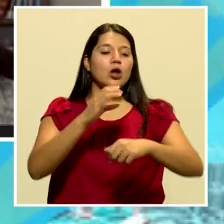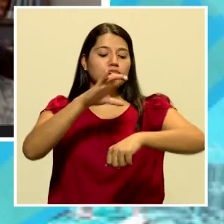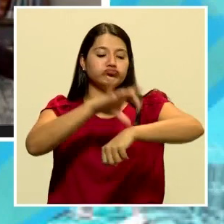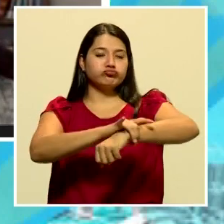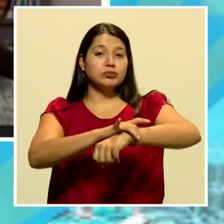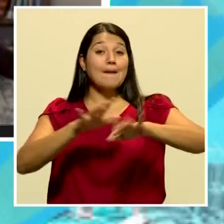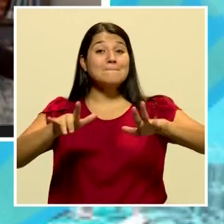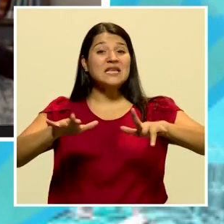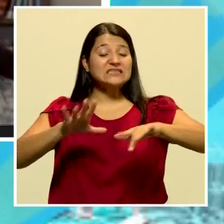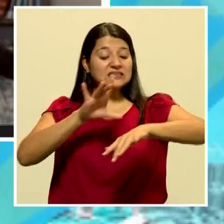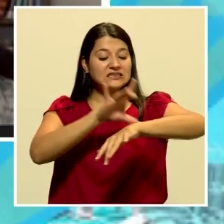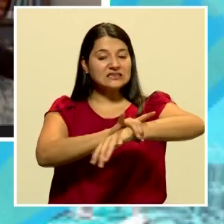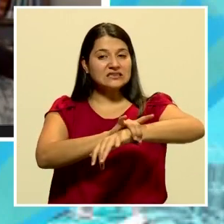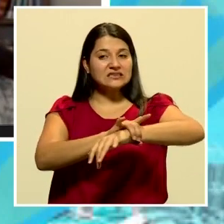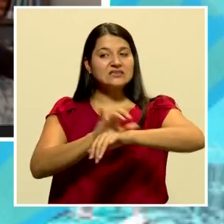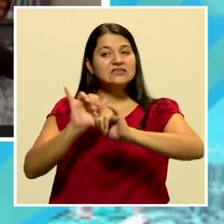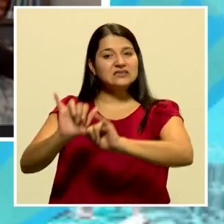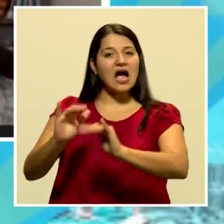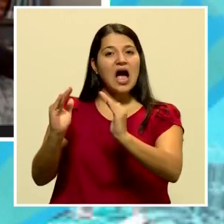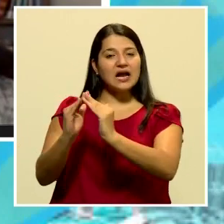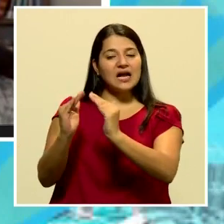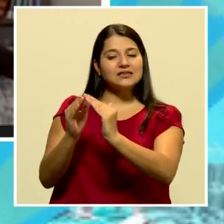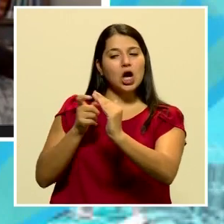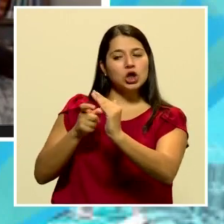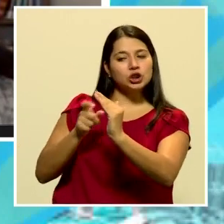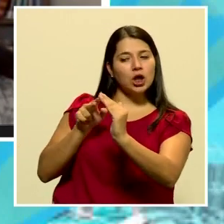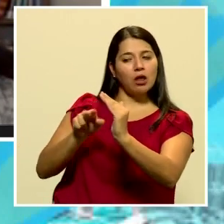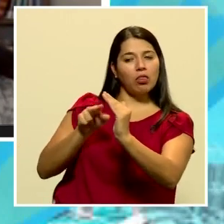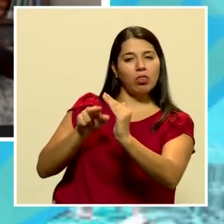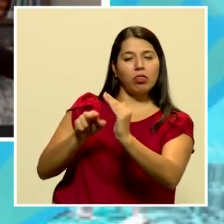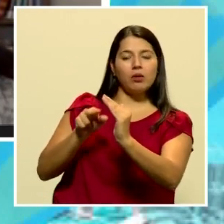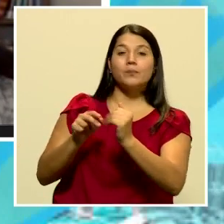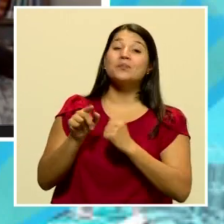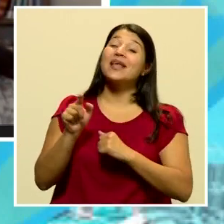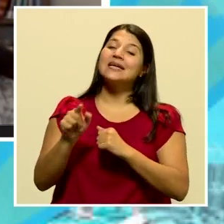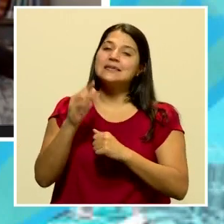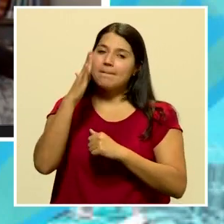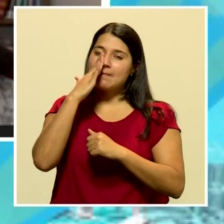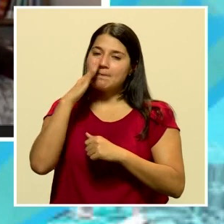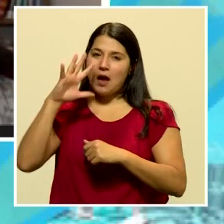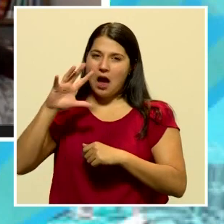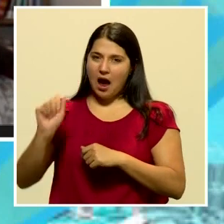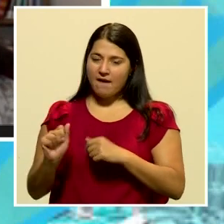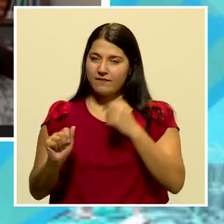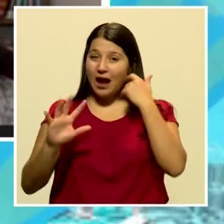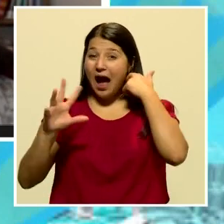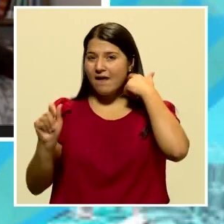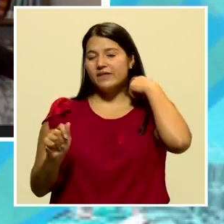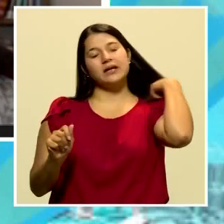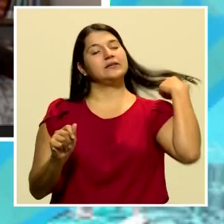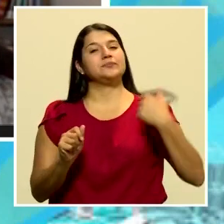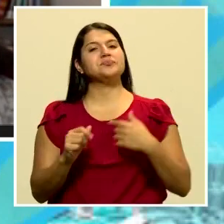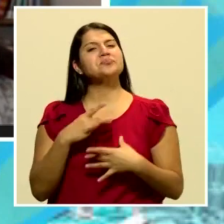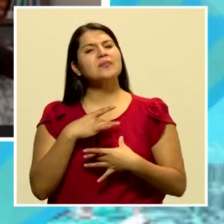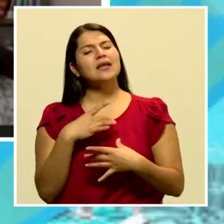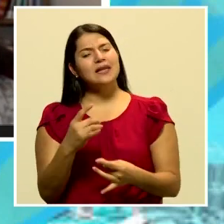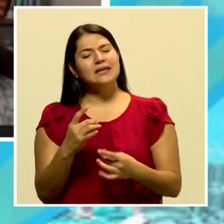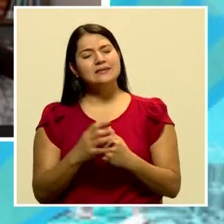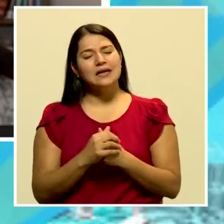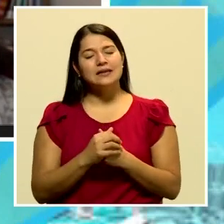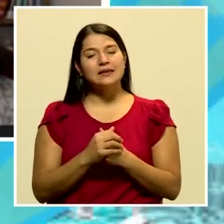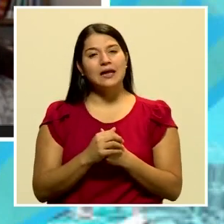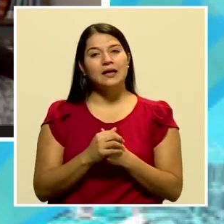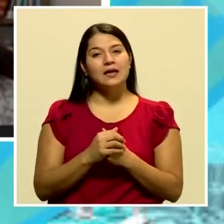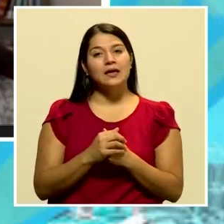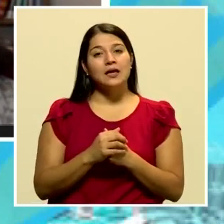y esa es Mamá África. Es interesante porque en algunas, y hablando de este trabajo colaborativo,